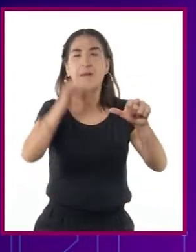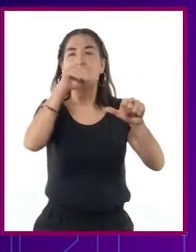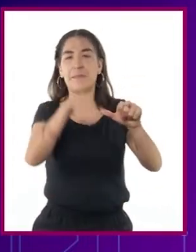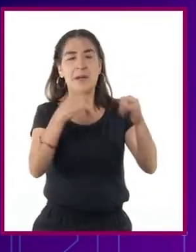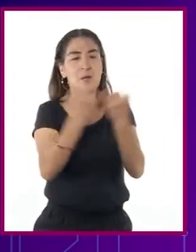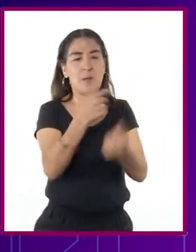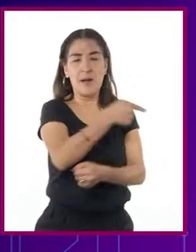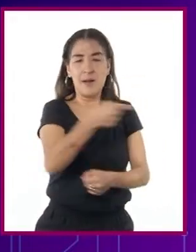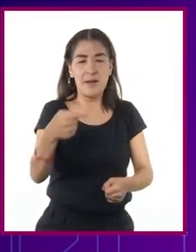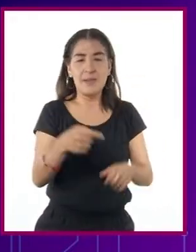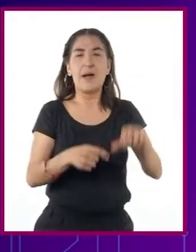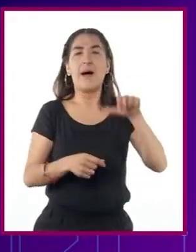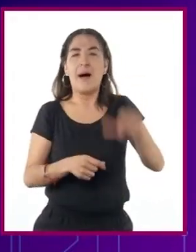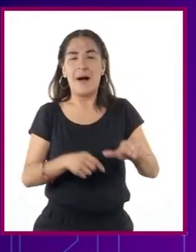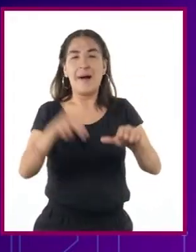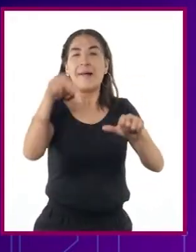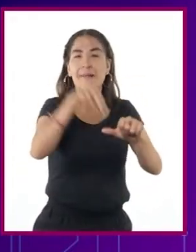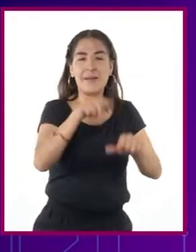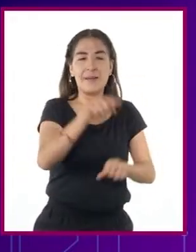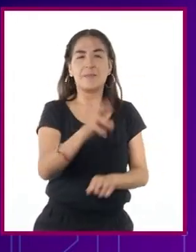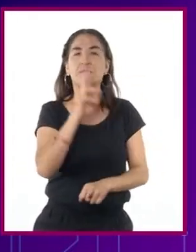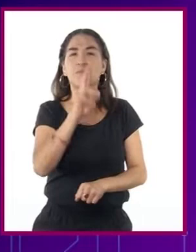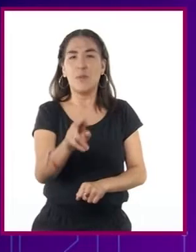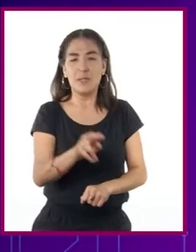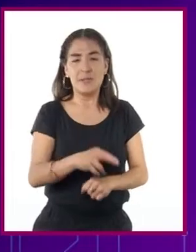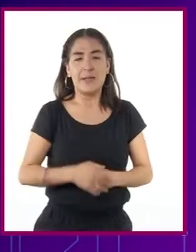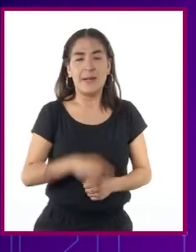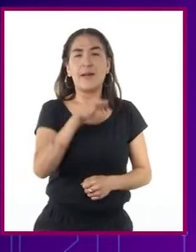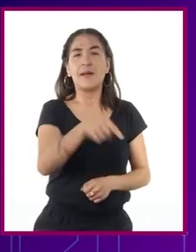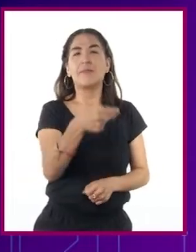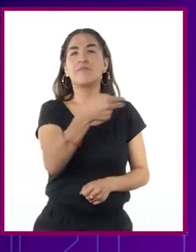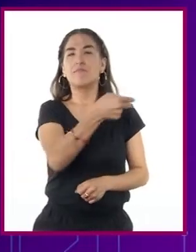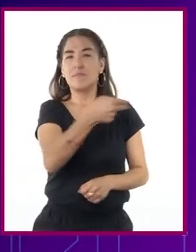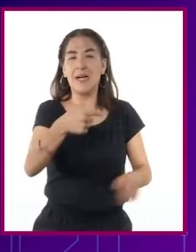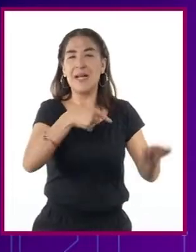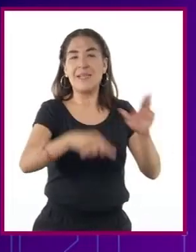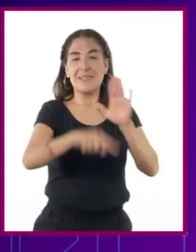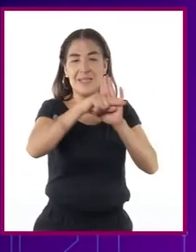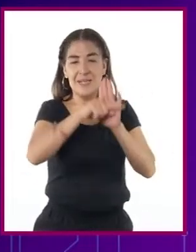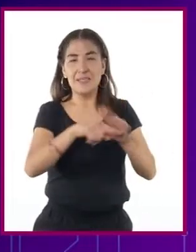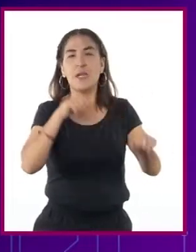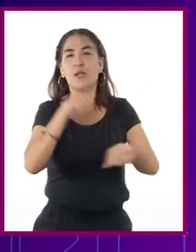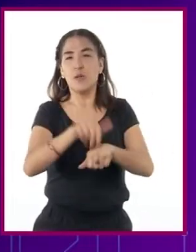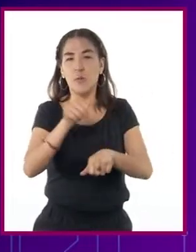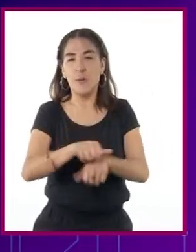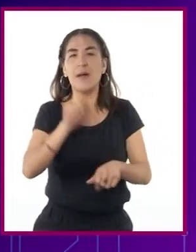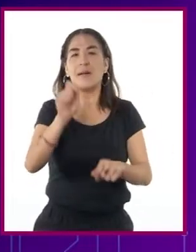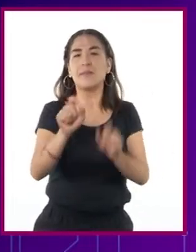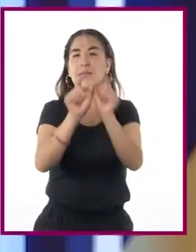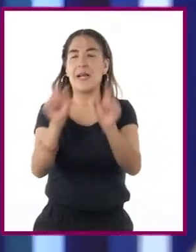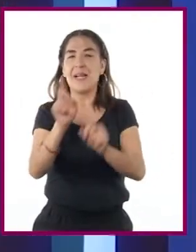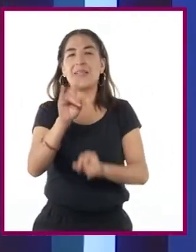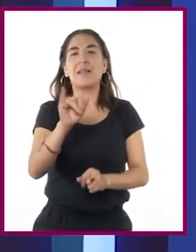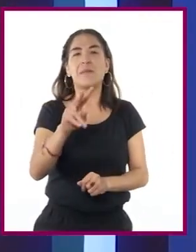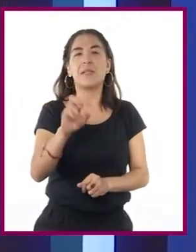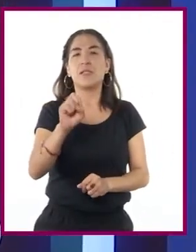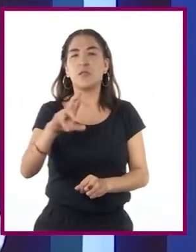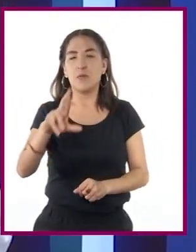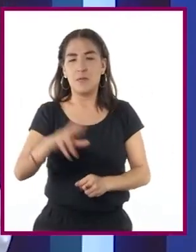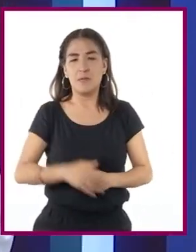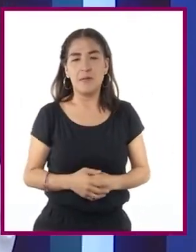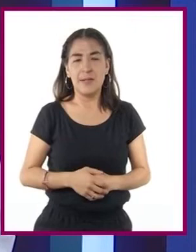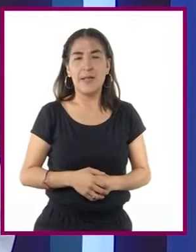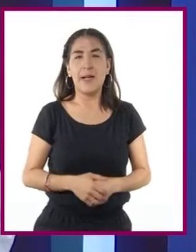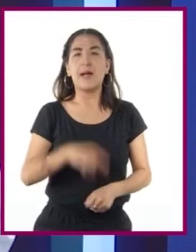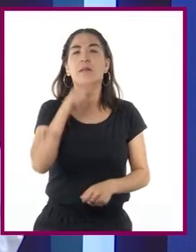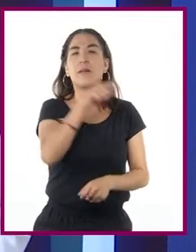base elevada a la potencia que resulta de restar el exponente del dividendo menos el exponente del divisor. En el